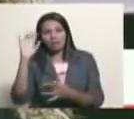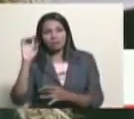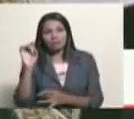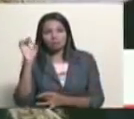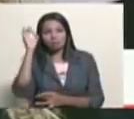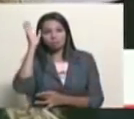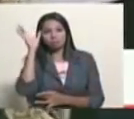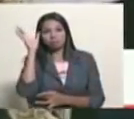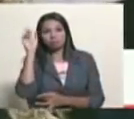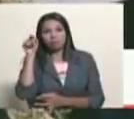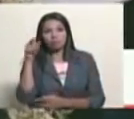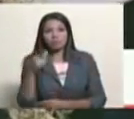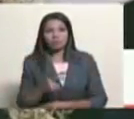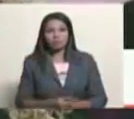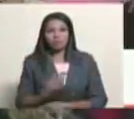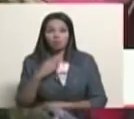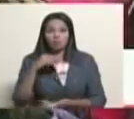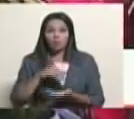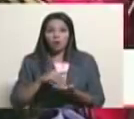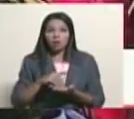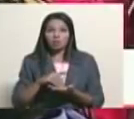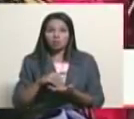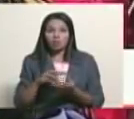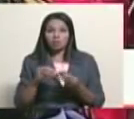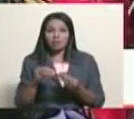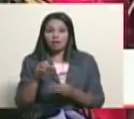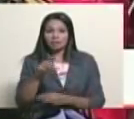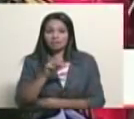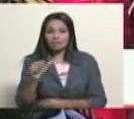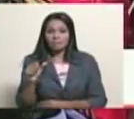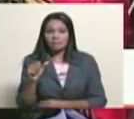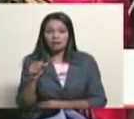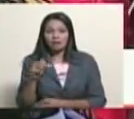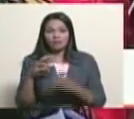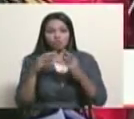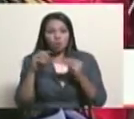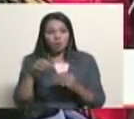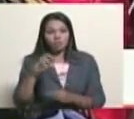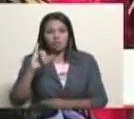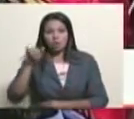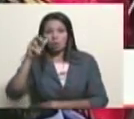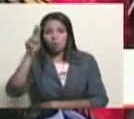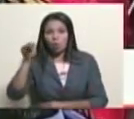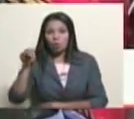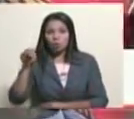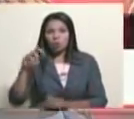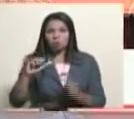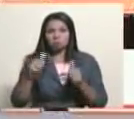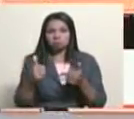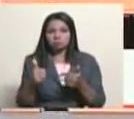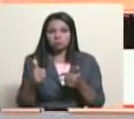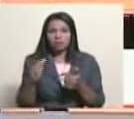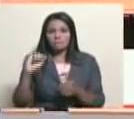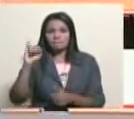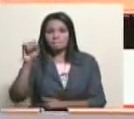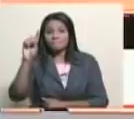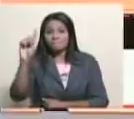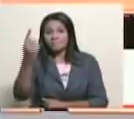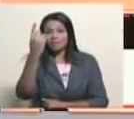Y yo he hecho hincapié de que a partir de esta semana y sobre todo ahora en el mes de junio, el